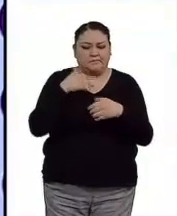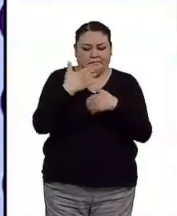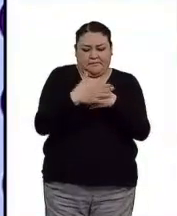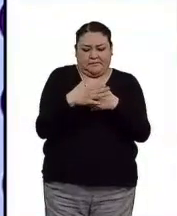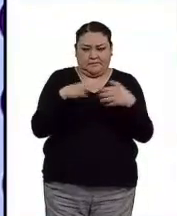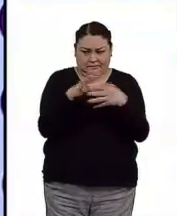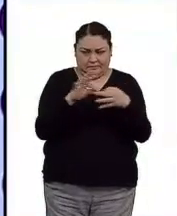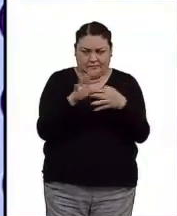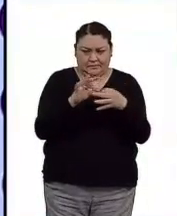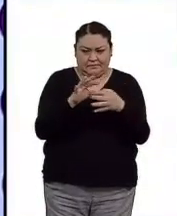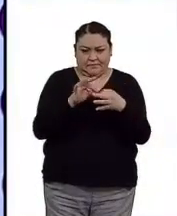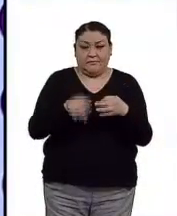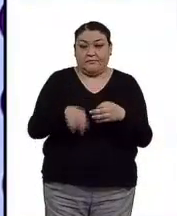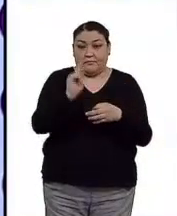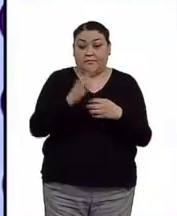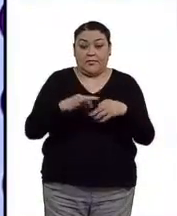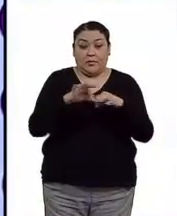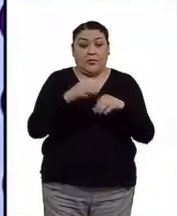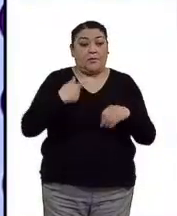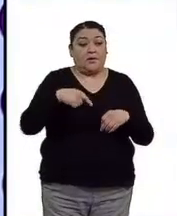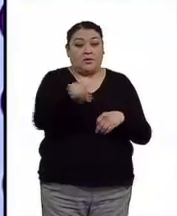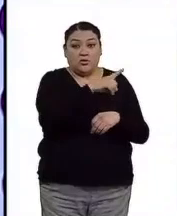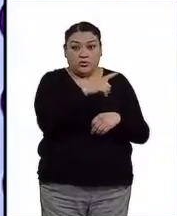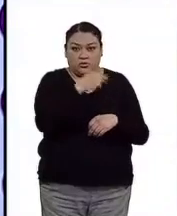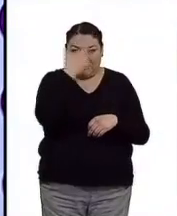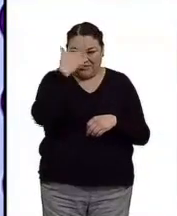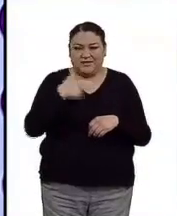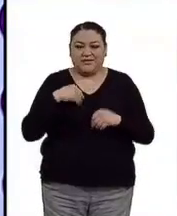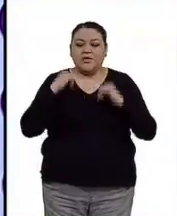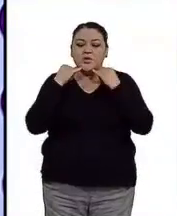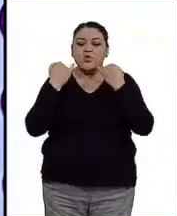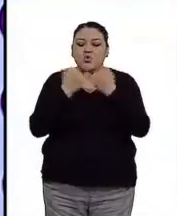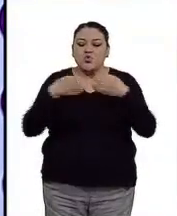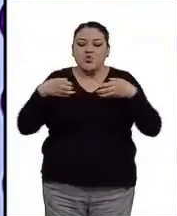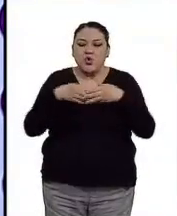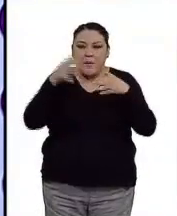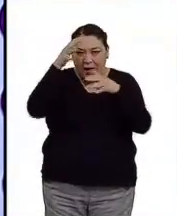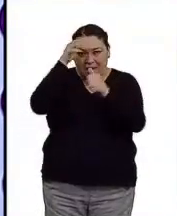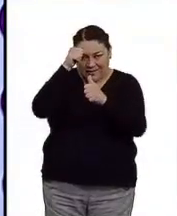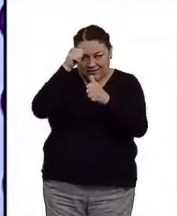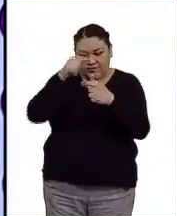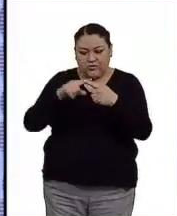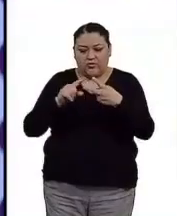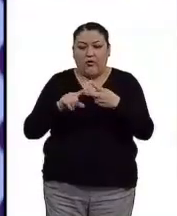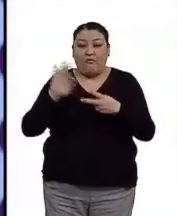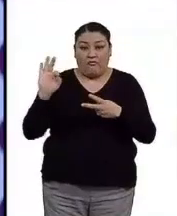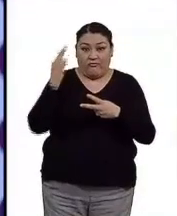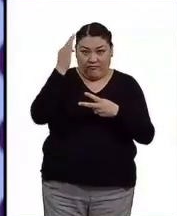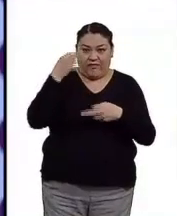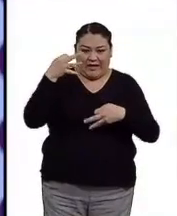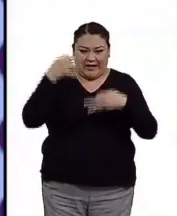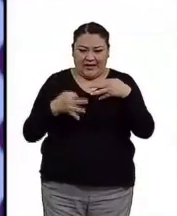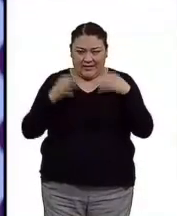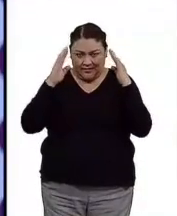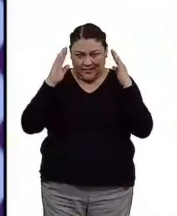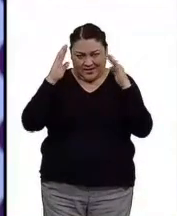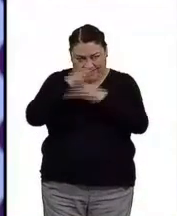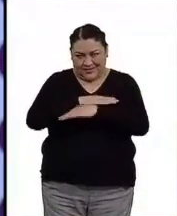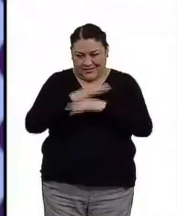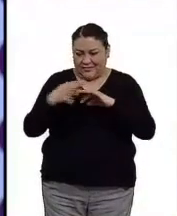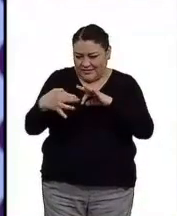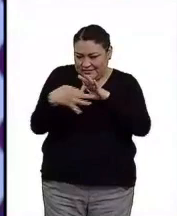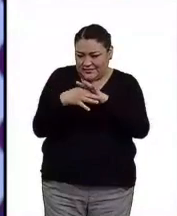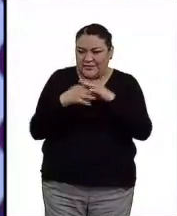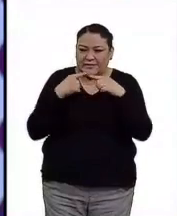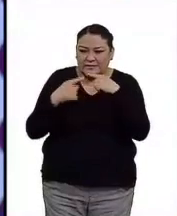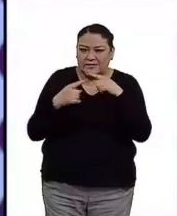sobre todo tenemos los estereotipos en las juntas locales de conciliación y arbitraje, en la Junta Federal y en los tribunales de conciliación y arbitraje,